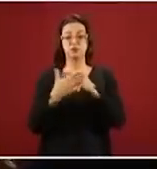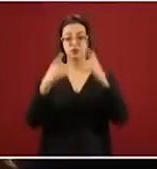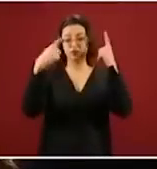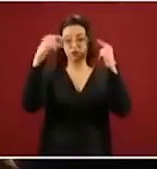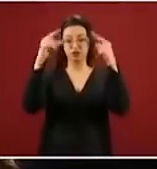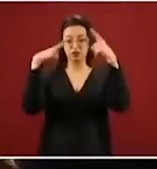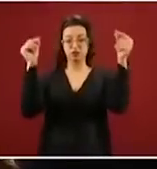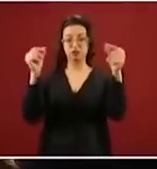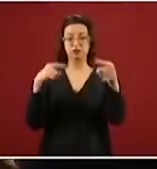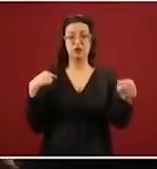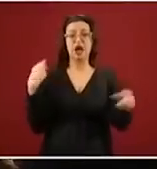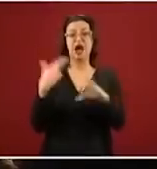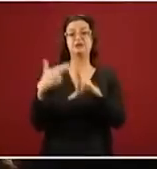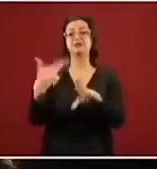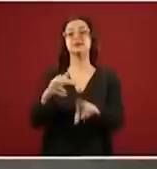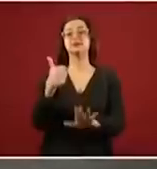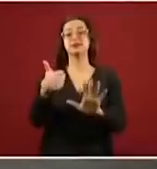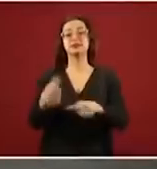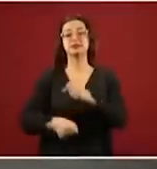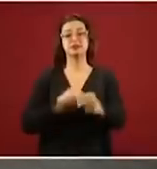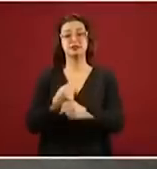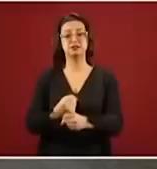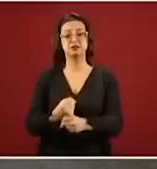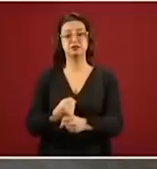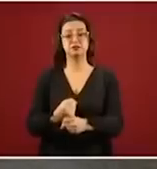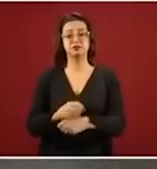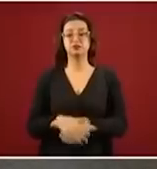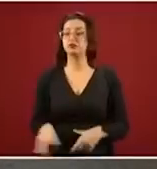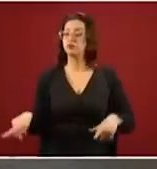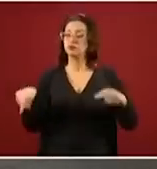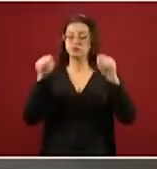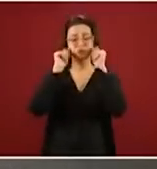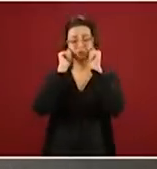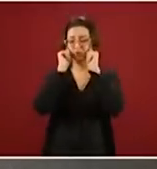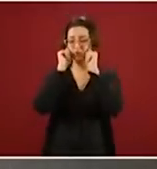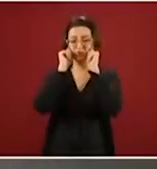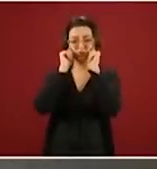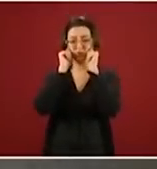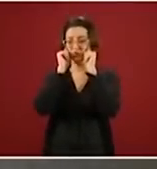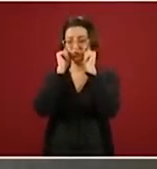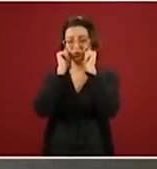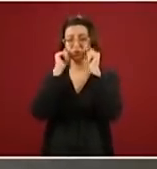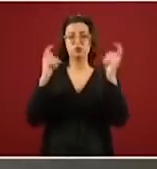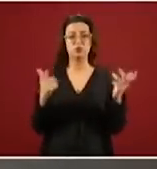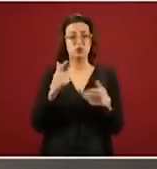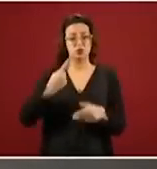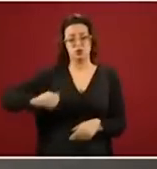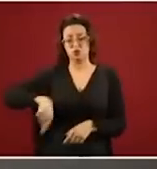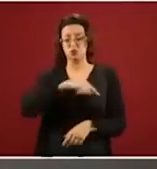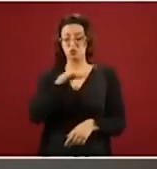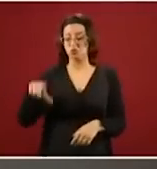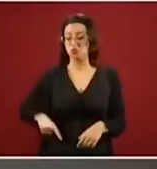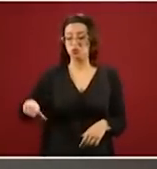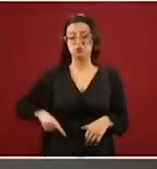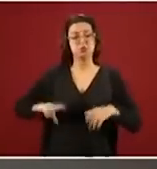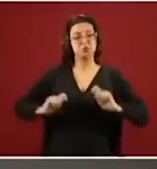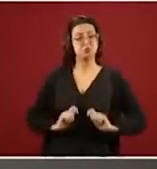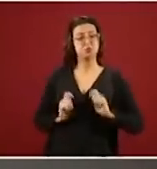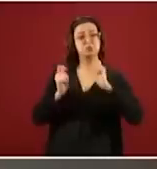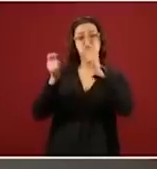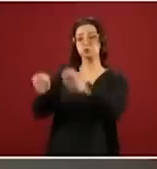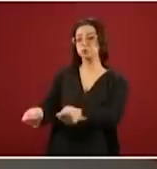en seis años pero no importa ya no vamos a estar nosotros aquí en el gobierno